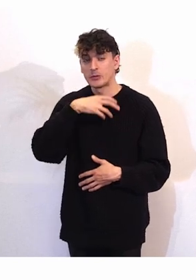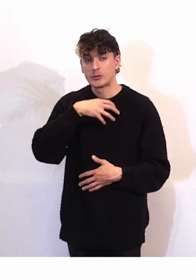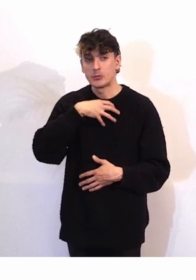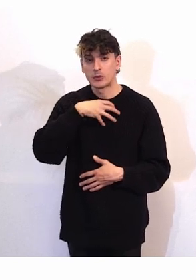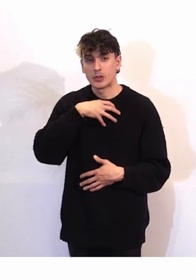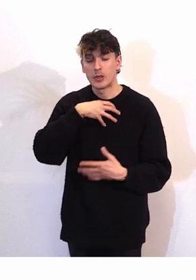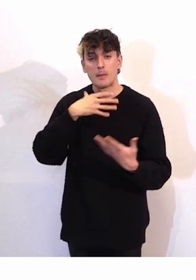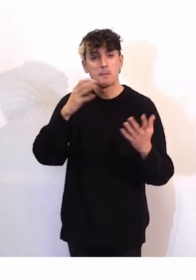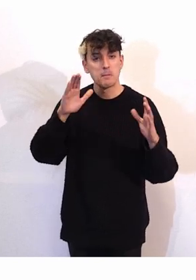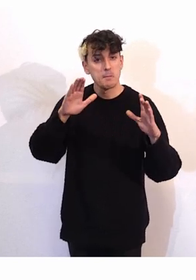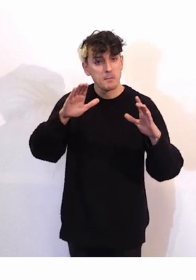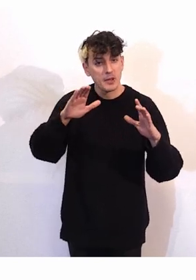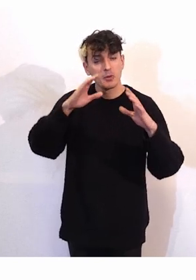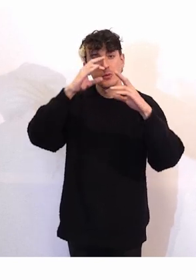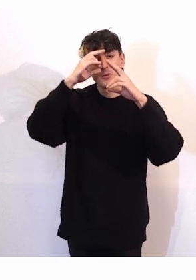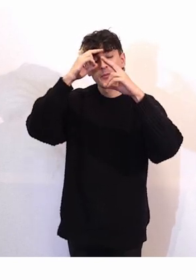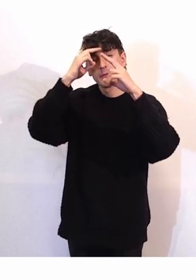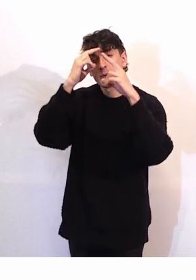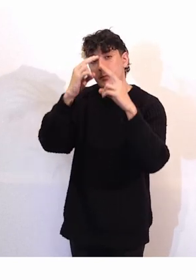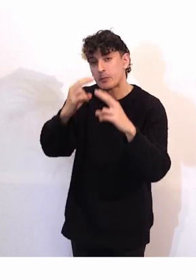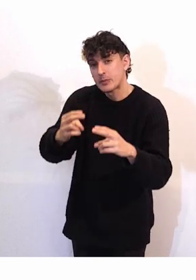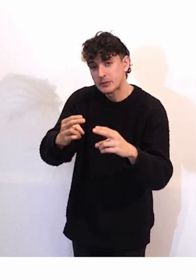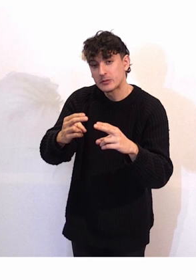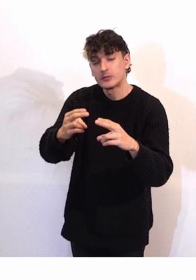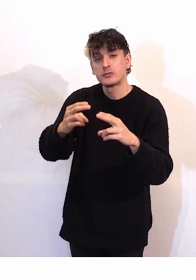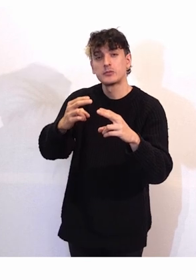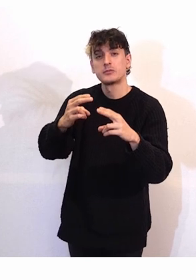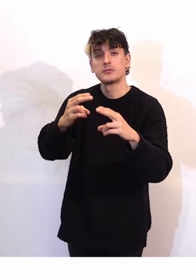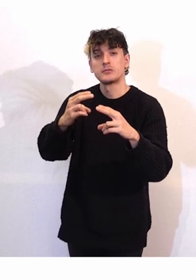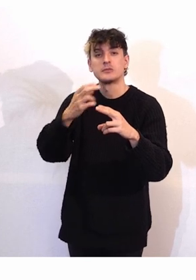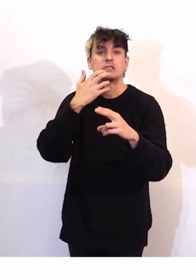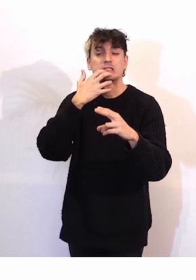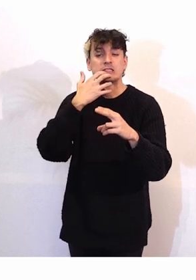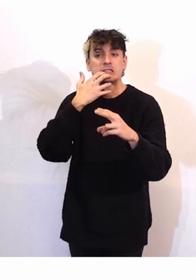despertando lo que ella diría, sí podría.